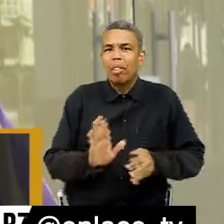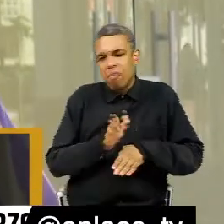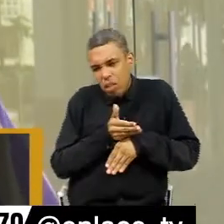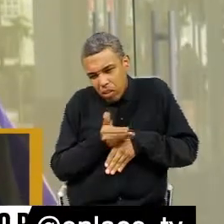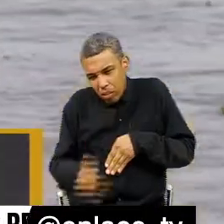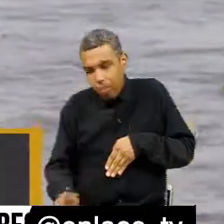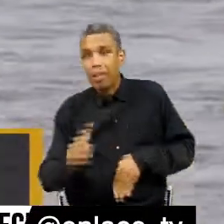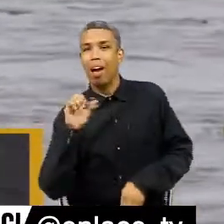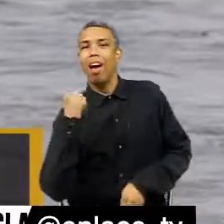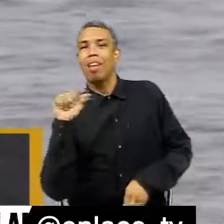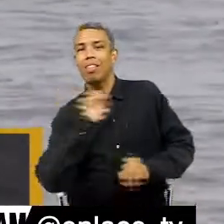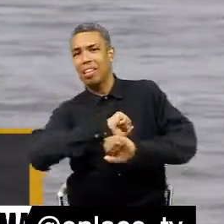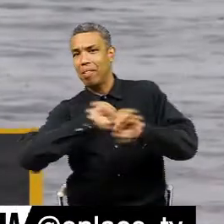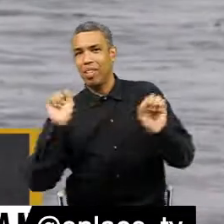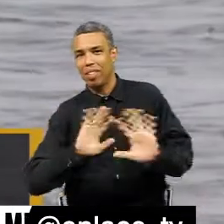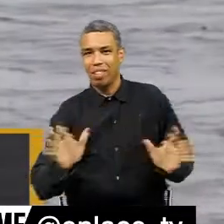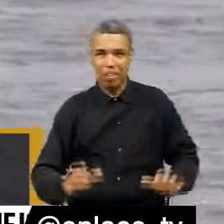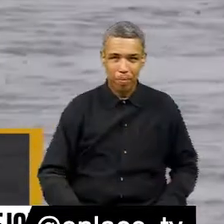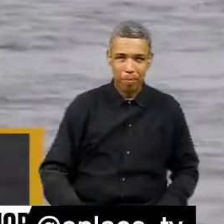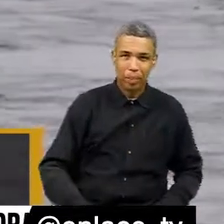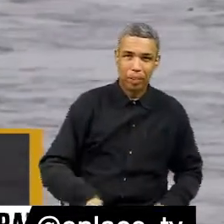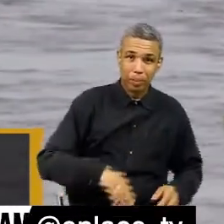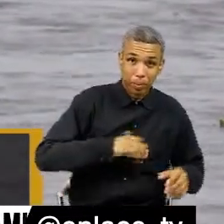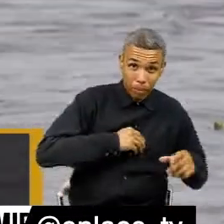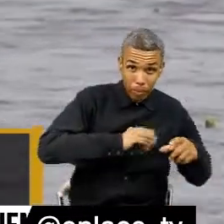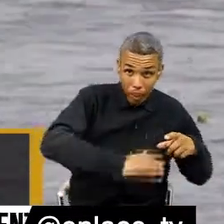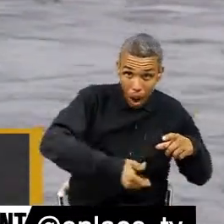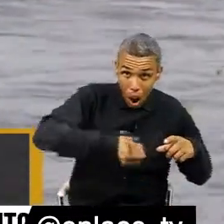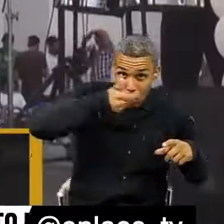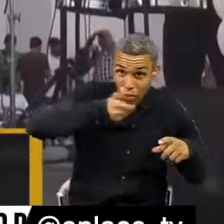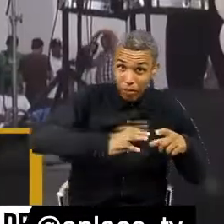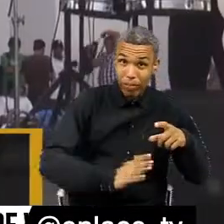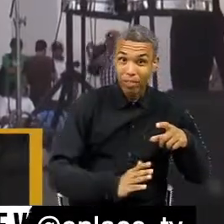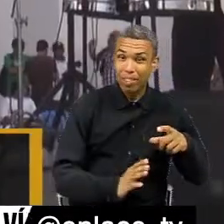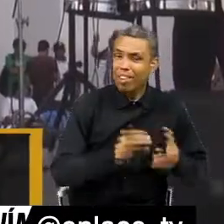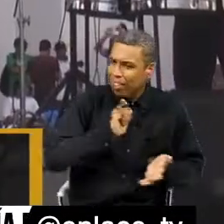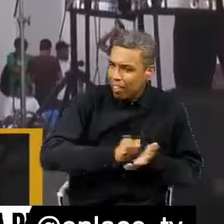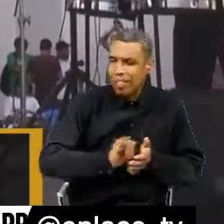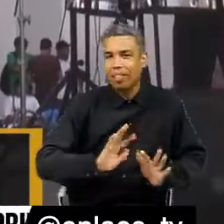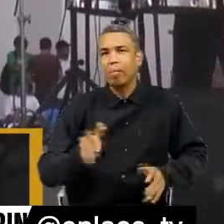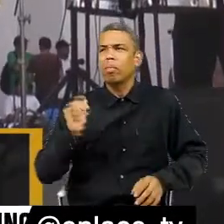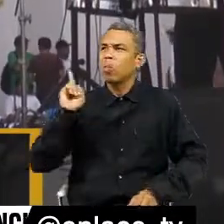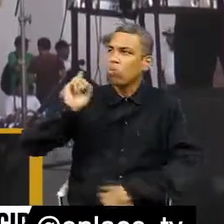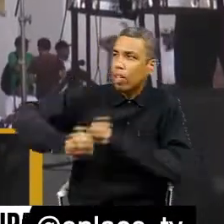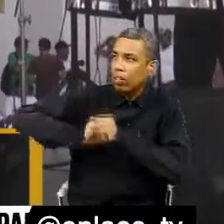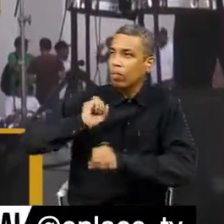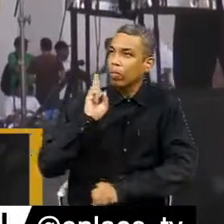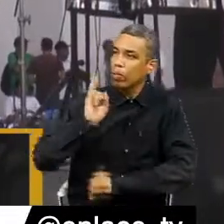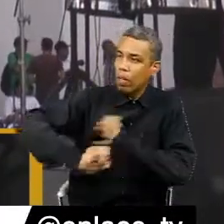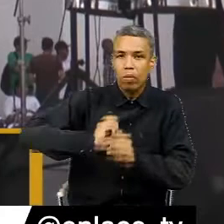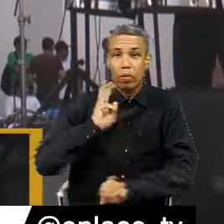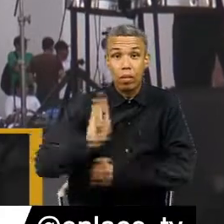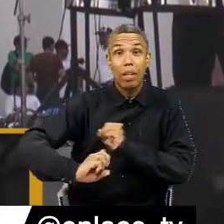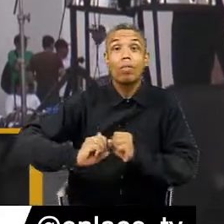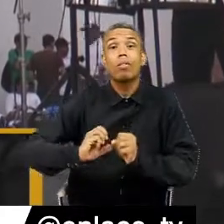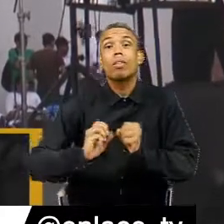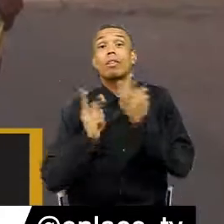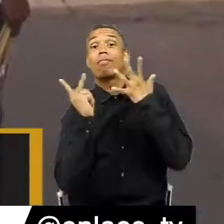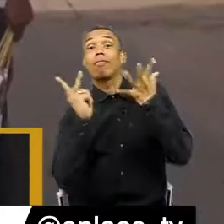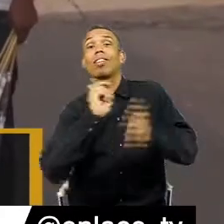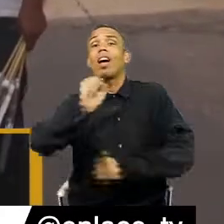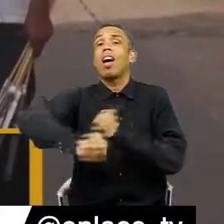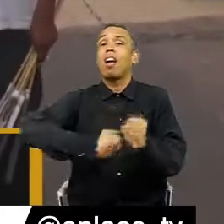sector. El festival se llama el Festival del Sancocho Levanta Muerto, es la séptima versión. Ahí vamos a estar, a las